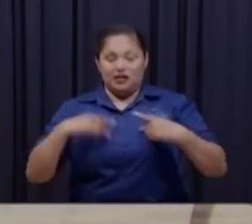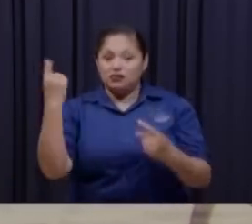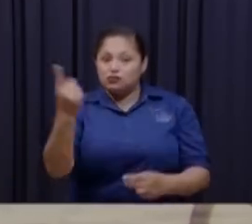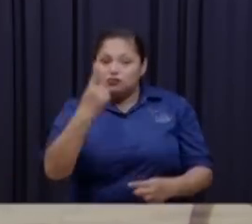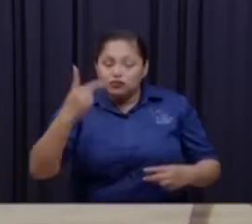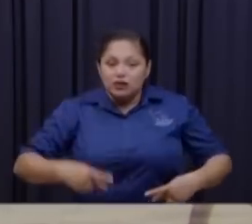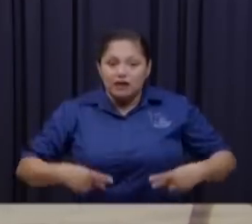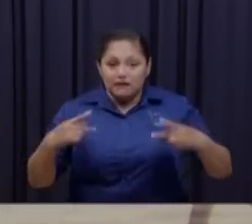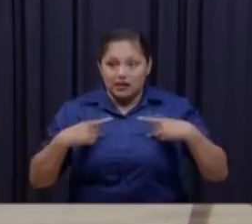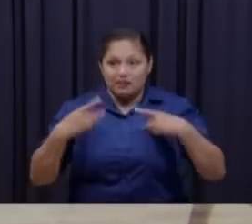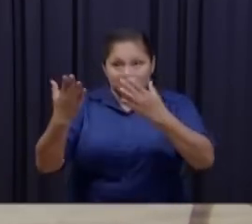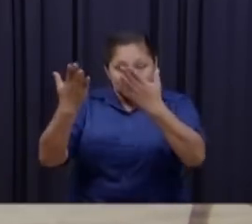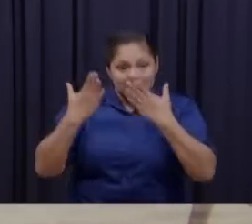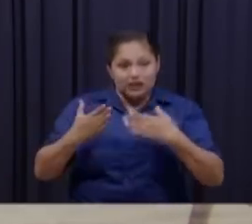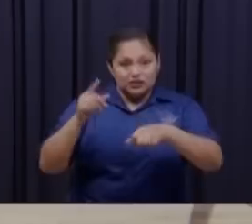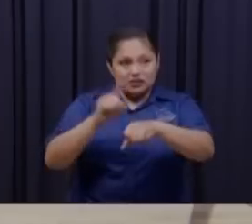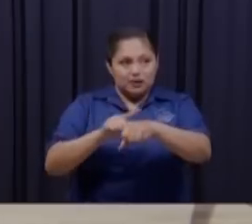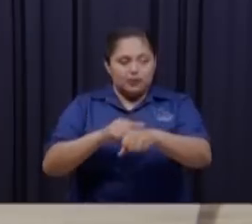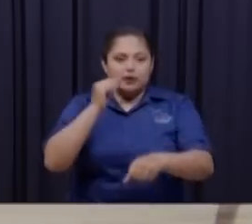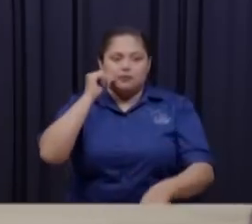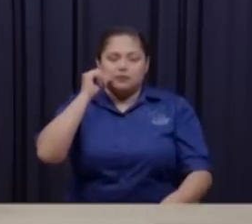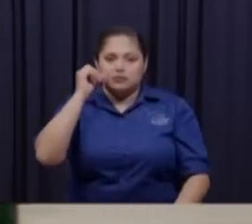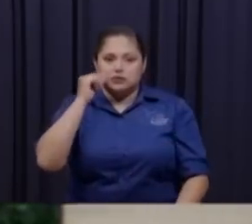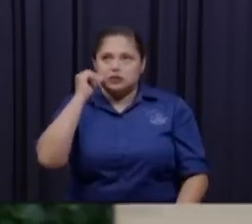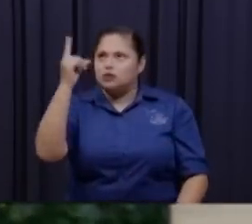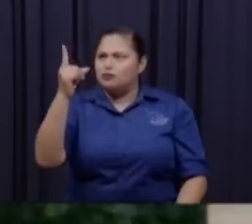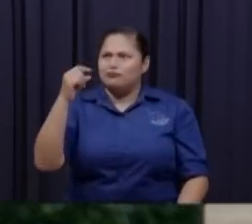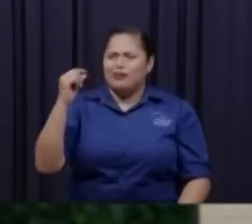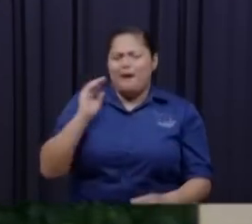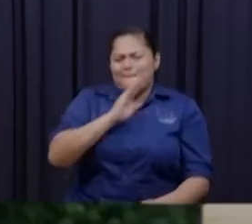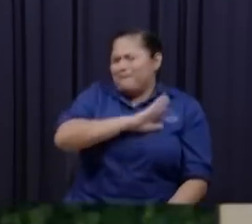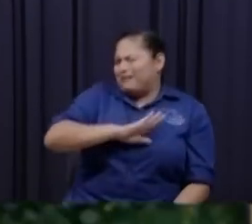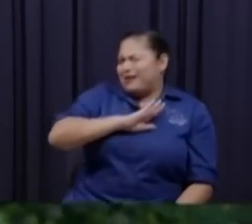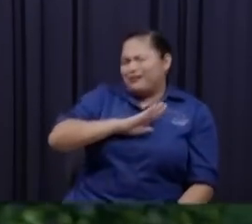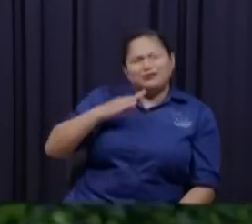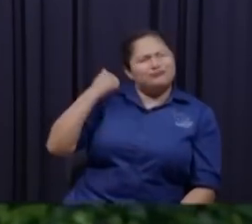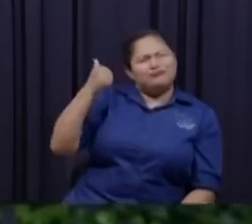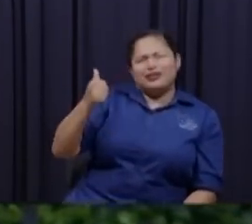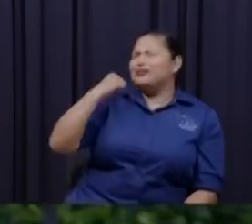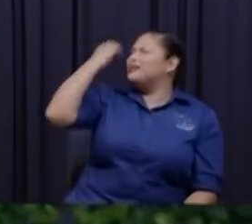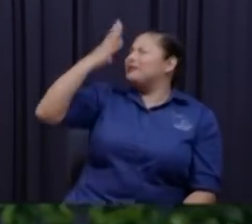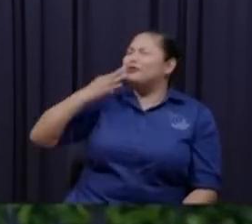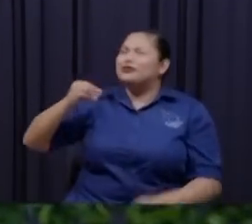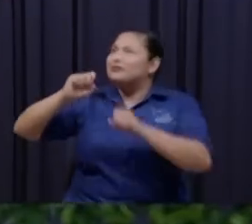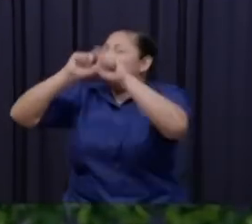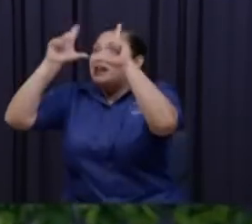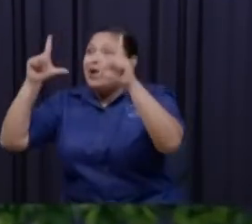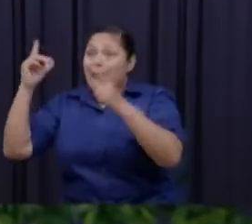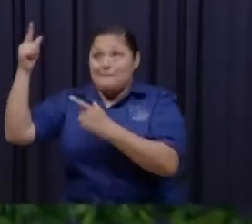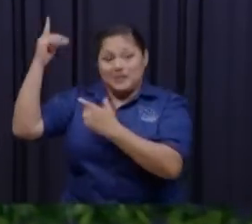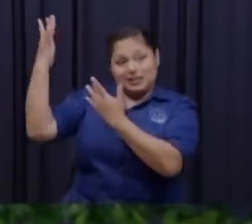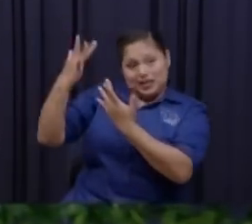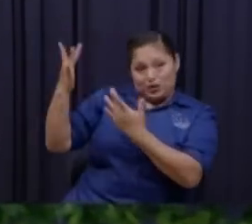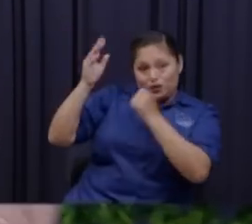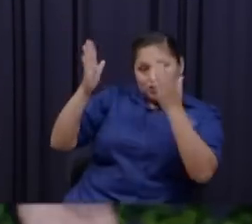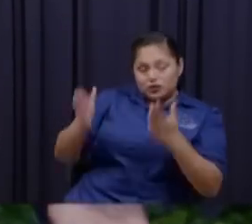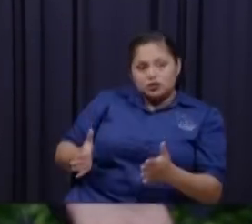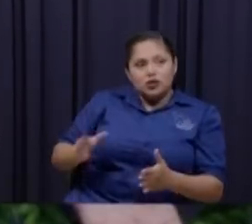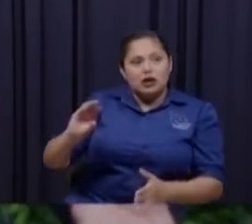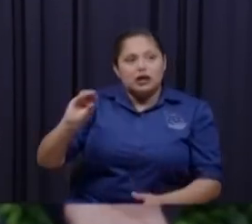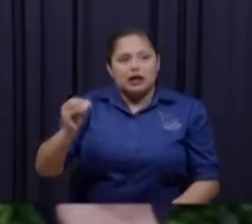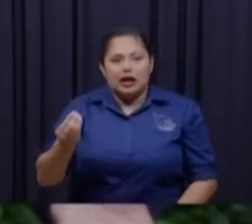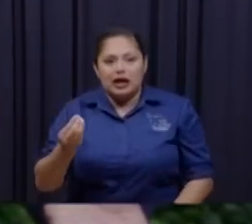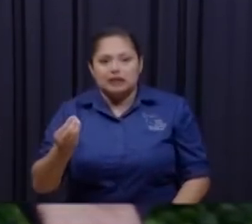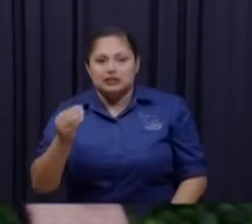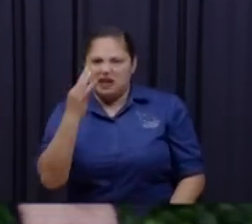dado el tiempo. Hermano, el Señor es tan bondadoso, tan bueno, tan precioso, extraordinario, misericordioso, que hasta Jezabel